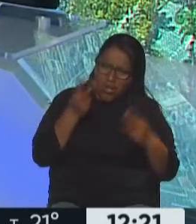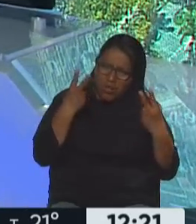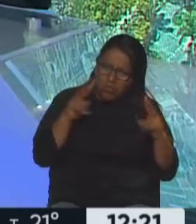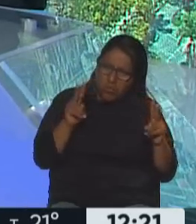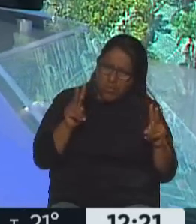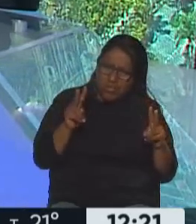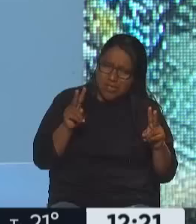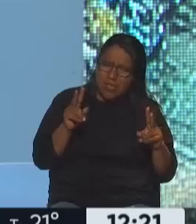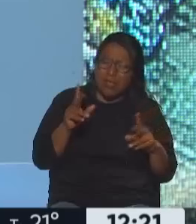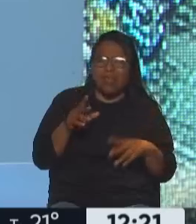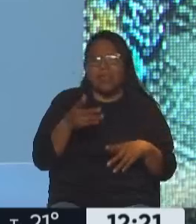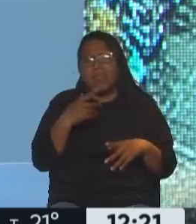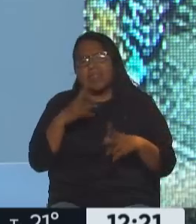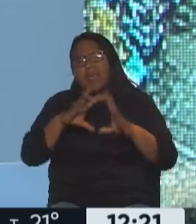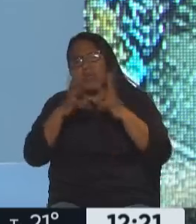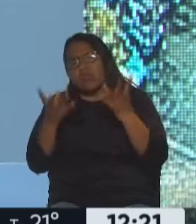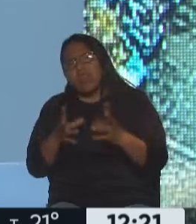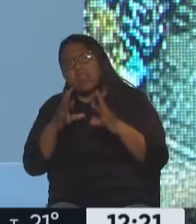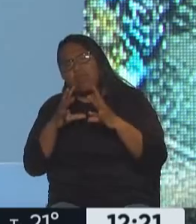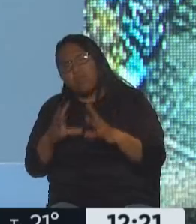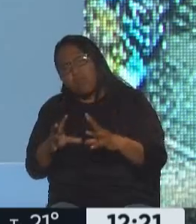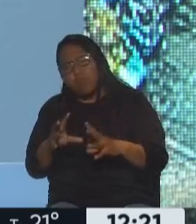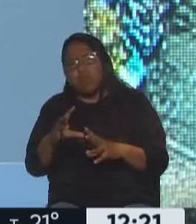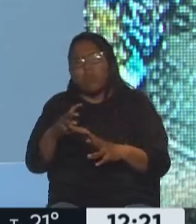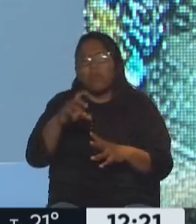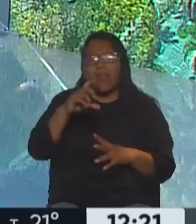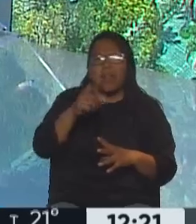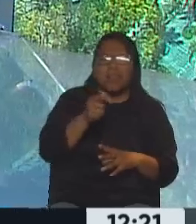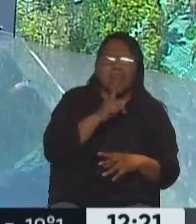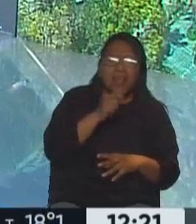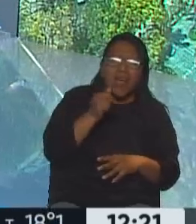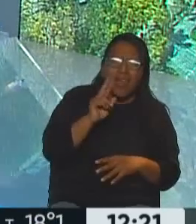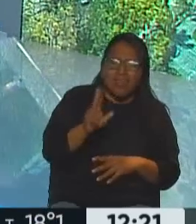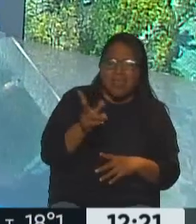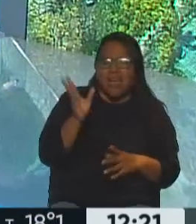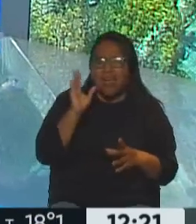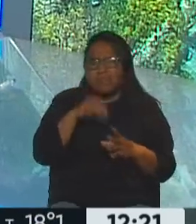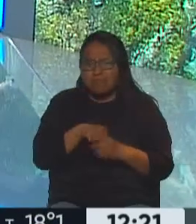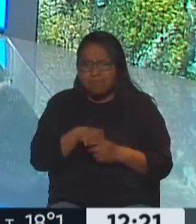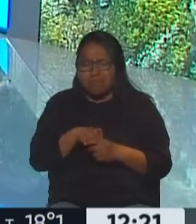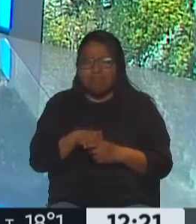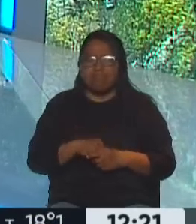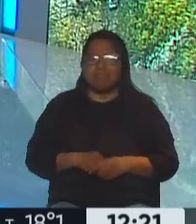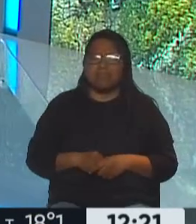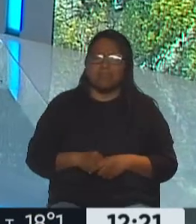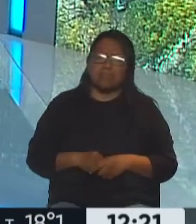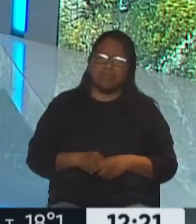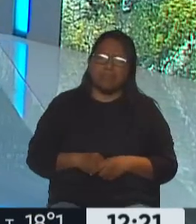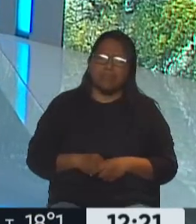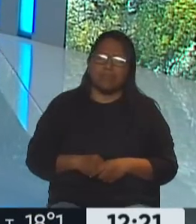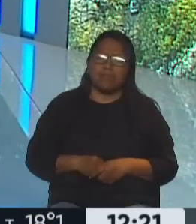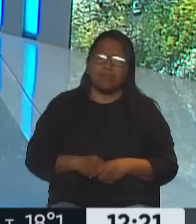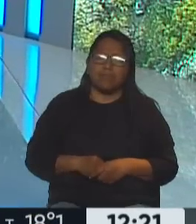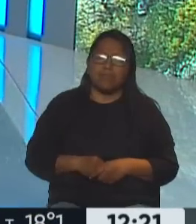se hablaba mucho de Qatar, que llega el Mundial. Sí, el dólar por Qatar, ese motivo, creo que ¿verdad? sí, Lo estaban incorporando al debate. Sí, se estaba pensando